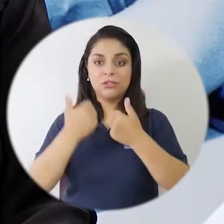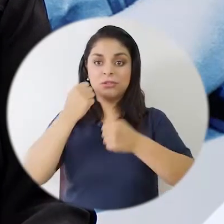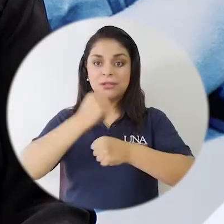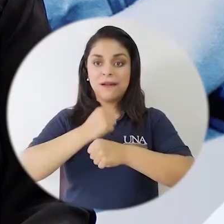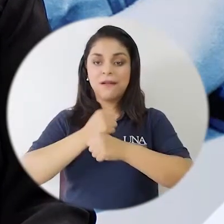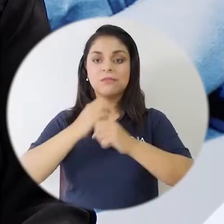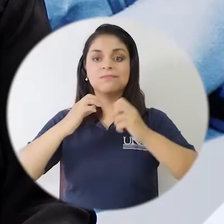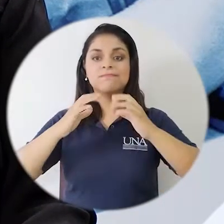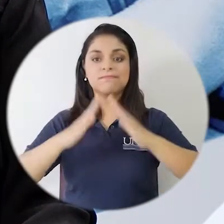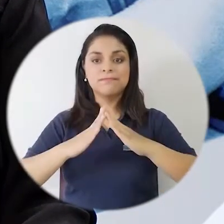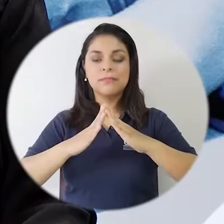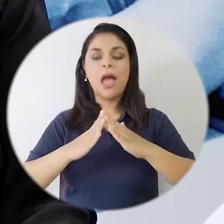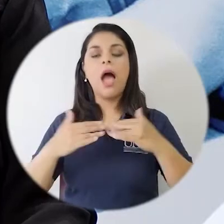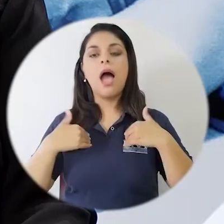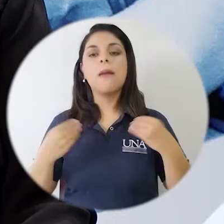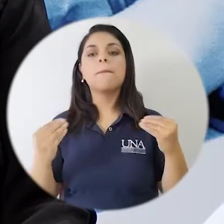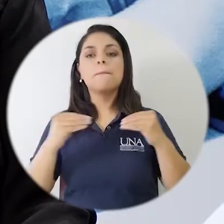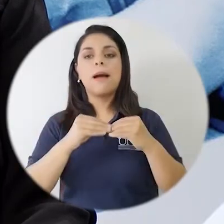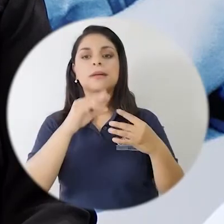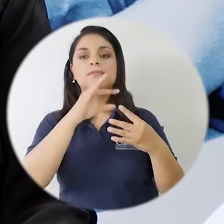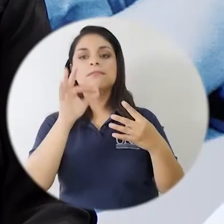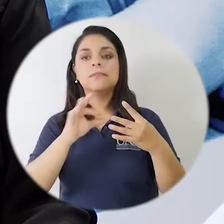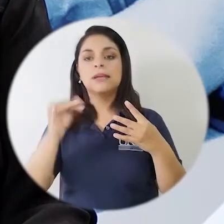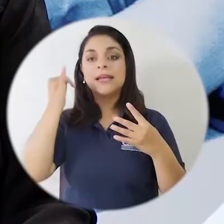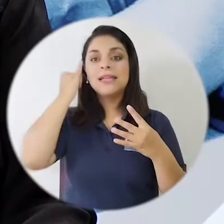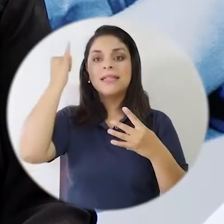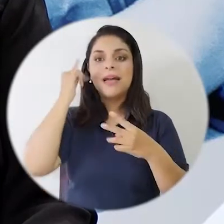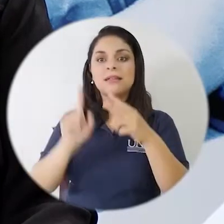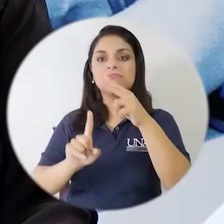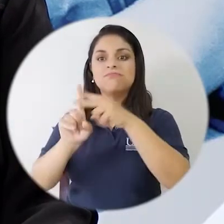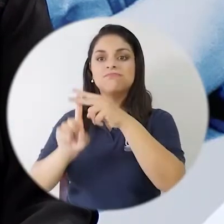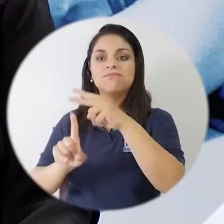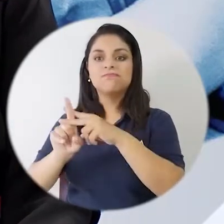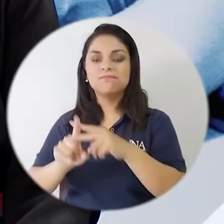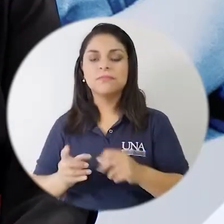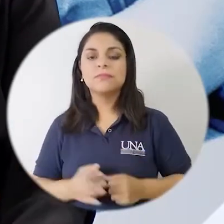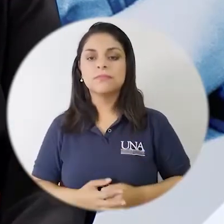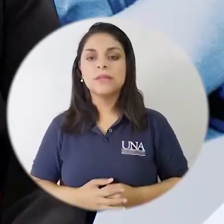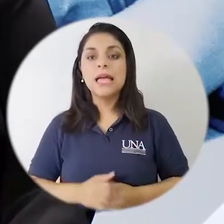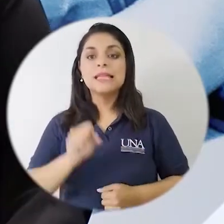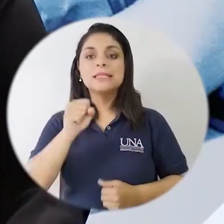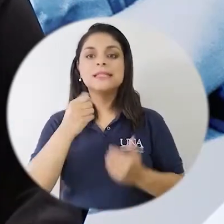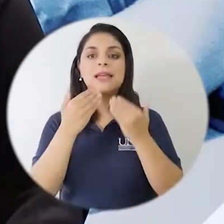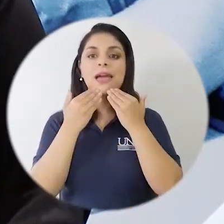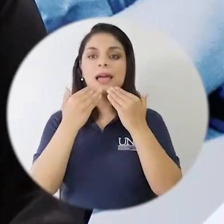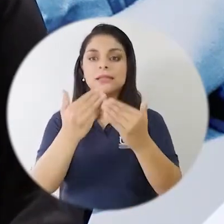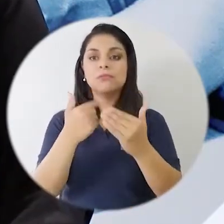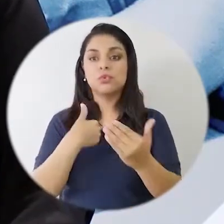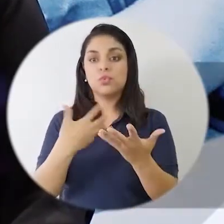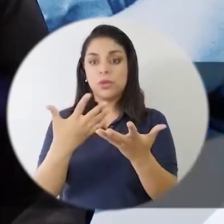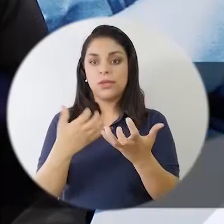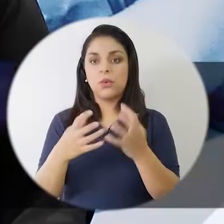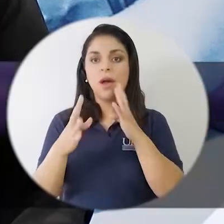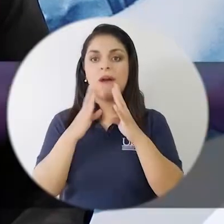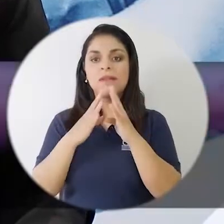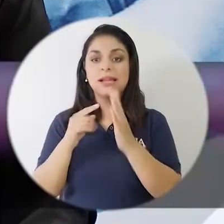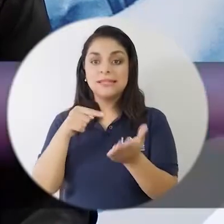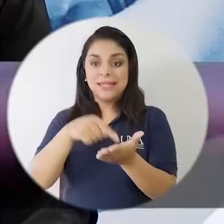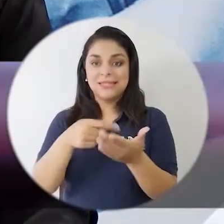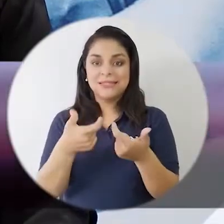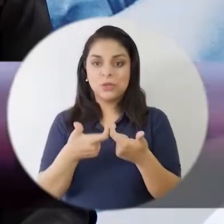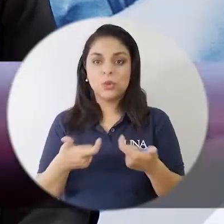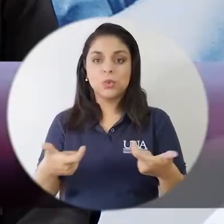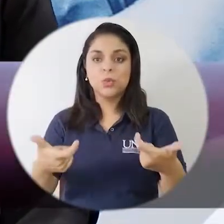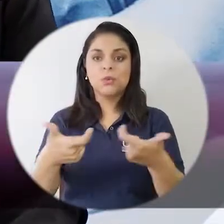pues mayores serán las alternativas y las opciones y las ideas que surjan. Sí, no, más bien gracias por darme la oportunidad de conversar de